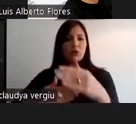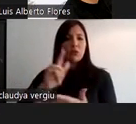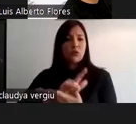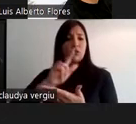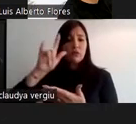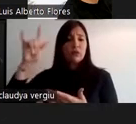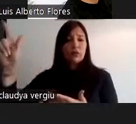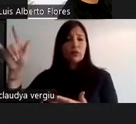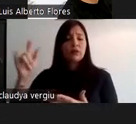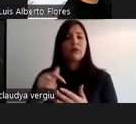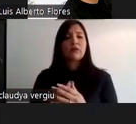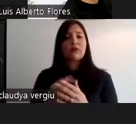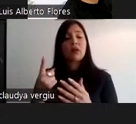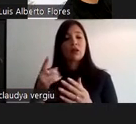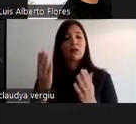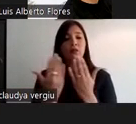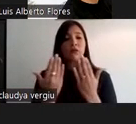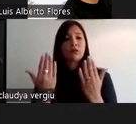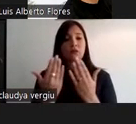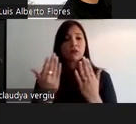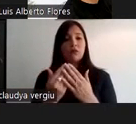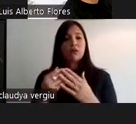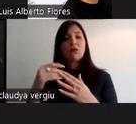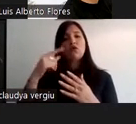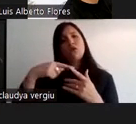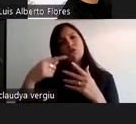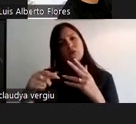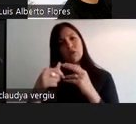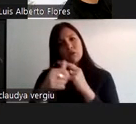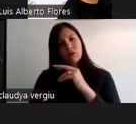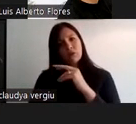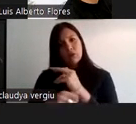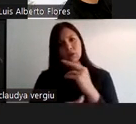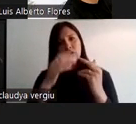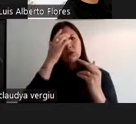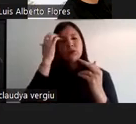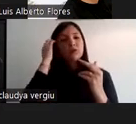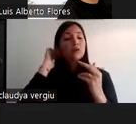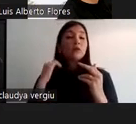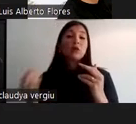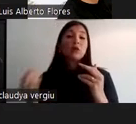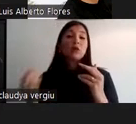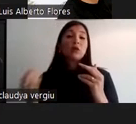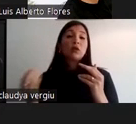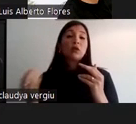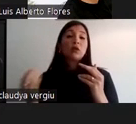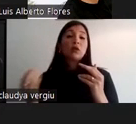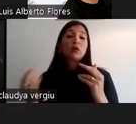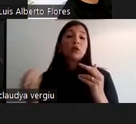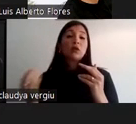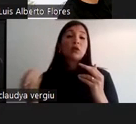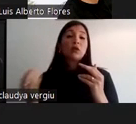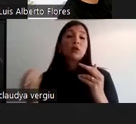a través de estudios internacionales que de alguna manera complementan y corroboran nuestros